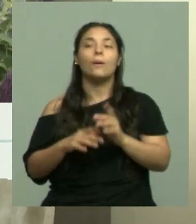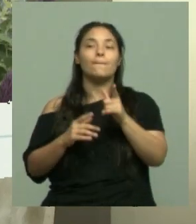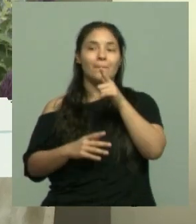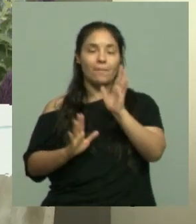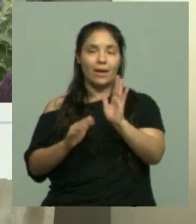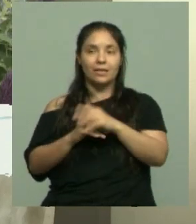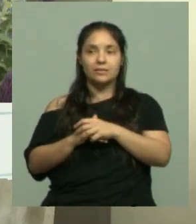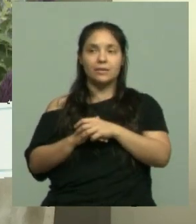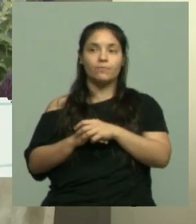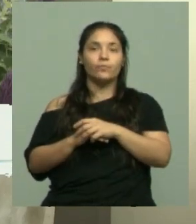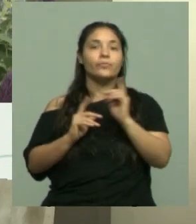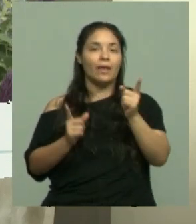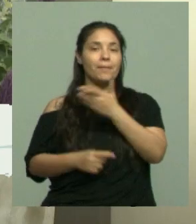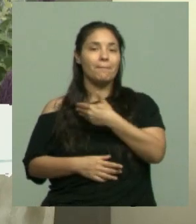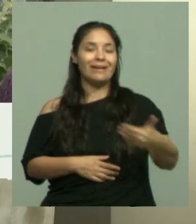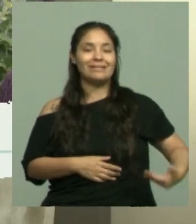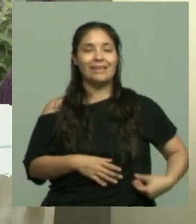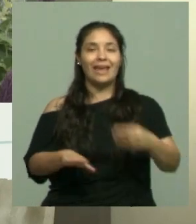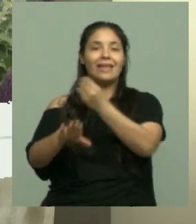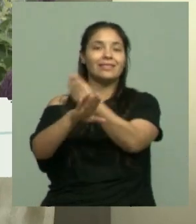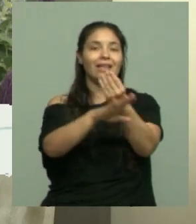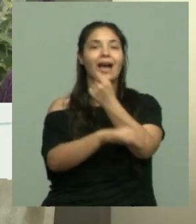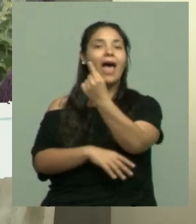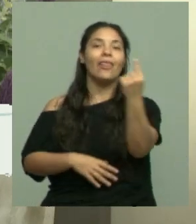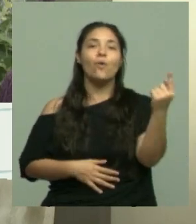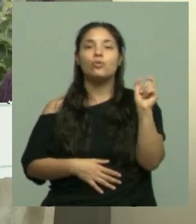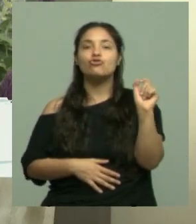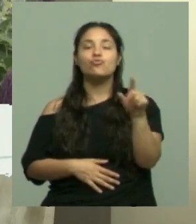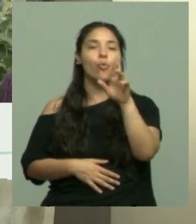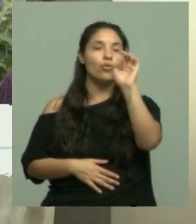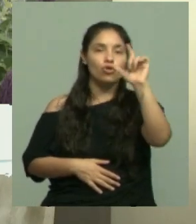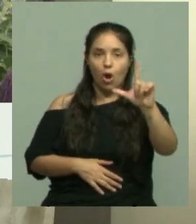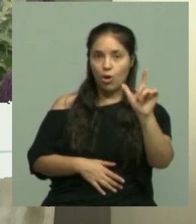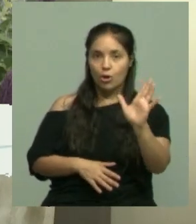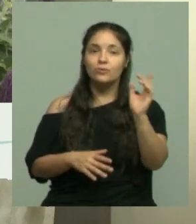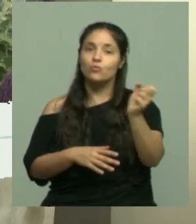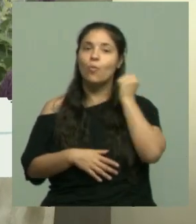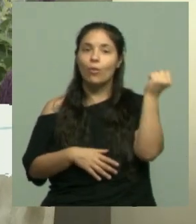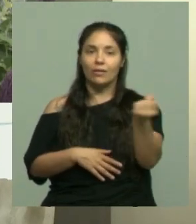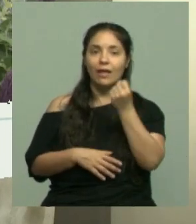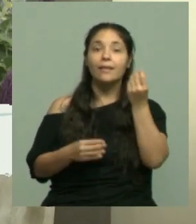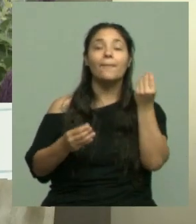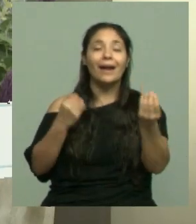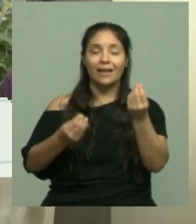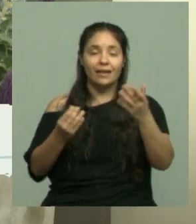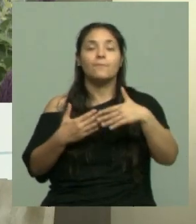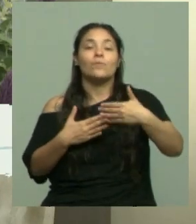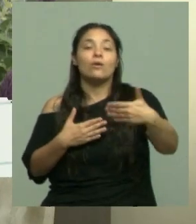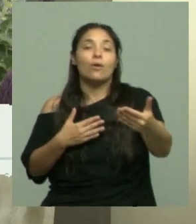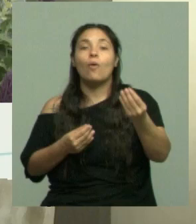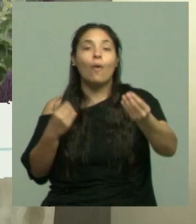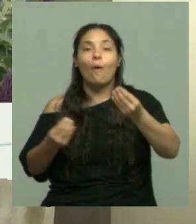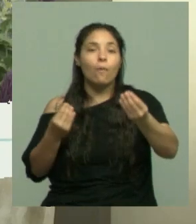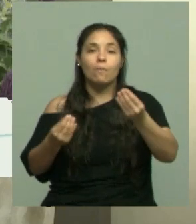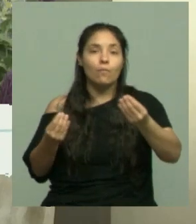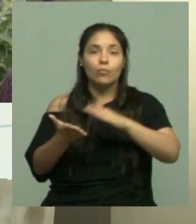los distintos jefes de Estado va a ser fundamental para ver cómo se reubica o de qué forma se reposiciona la situación que